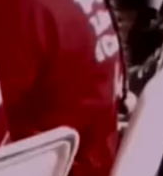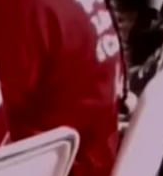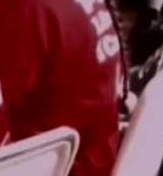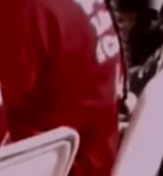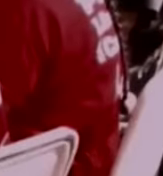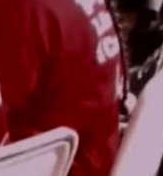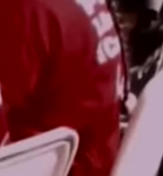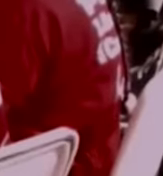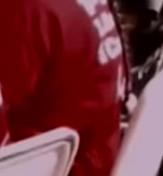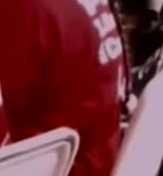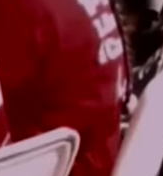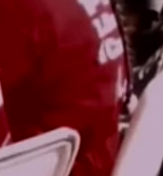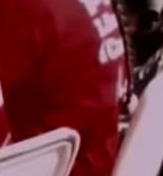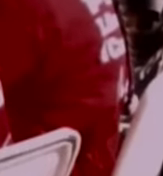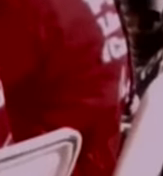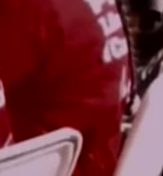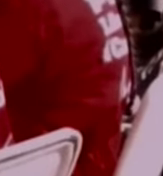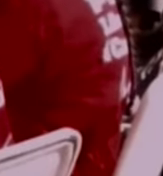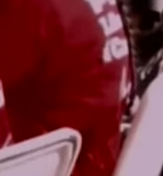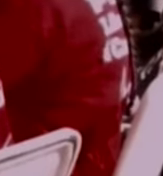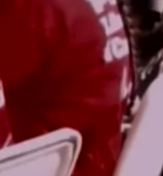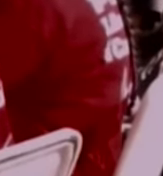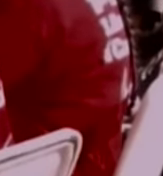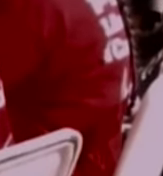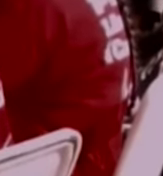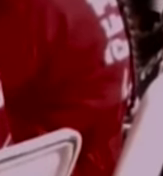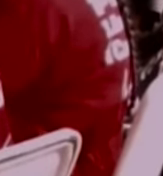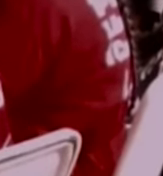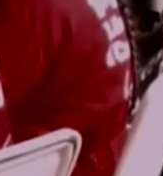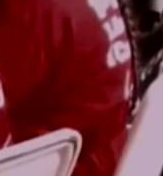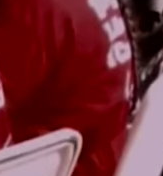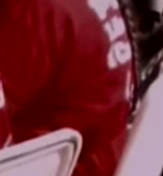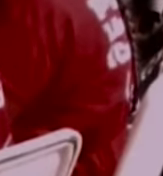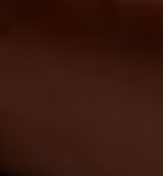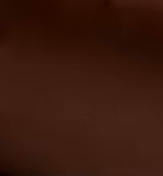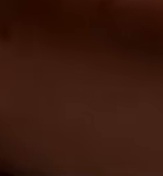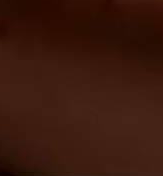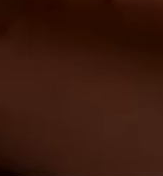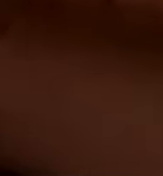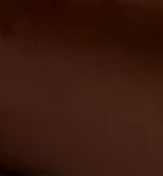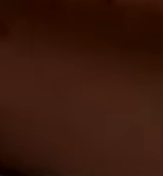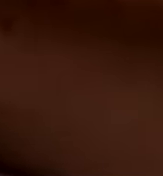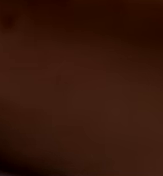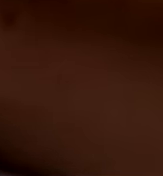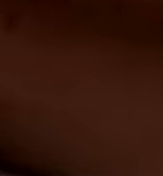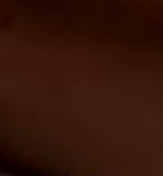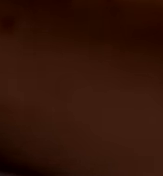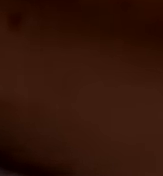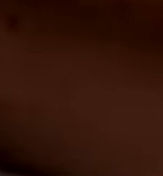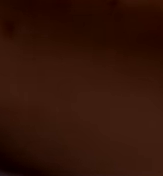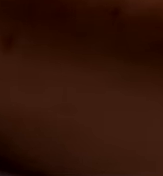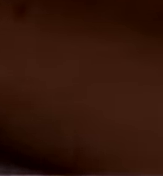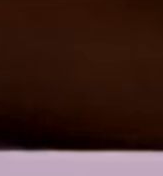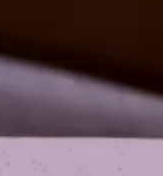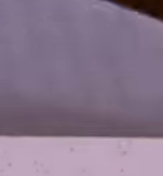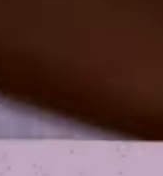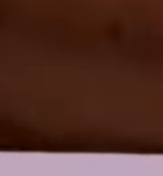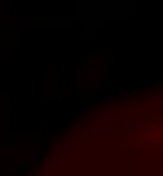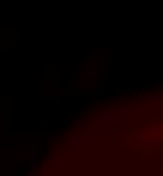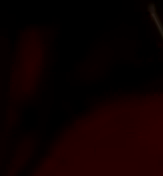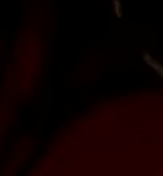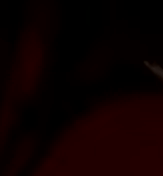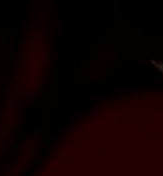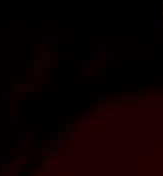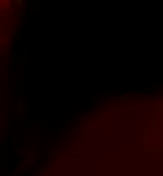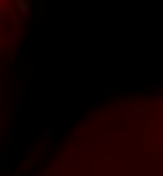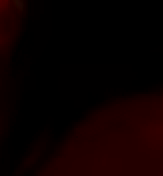aprobación. Una vez aprobado el recurso, ellos se presentan ante el Consejo Federal de Gobierno, hacen la firma de su convenio y después